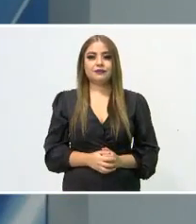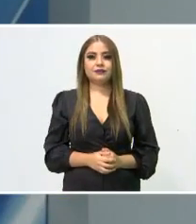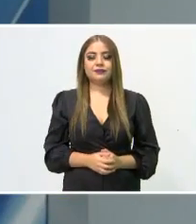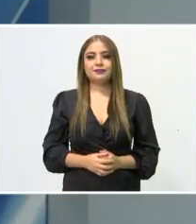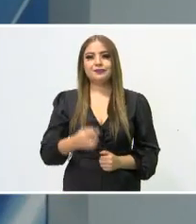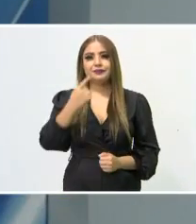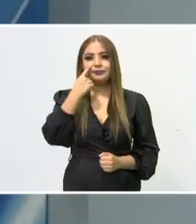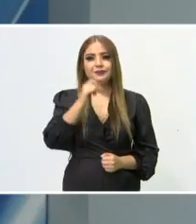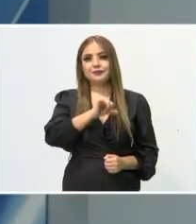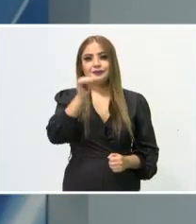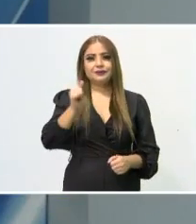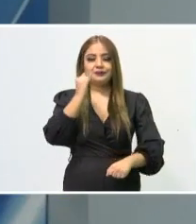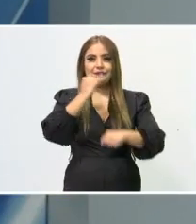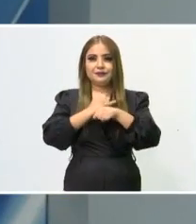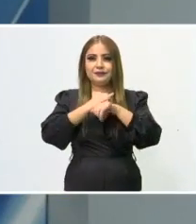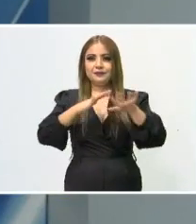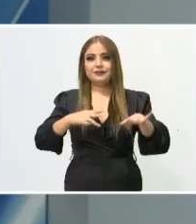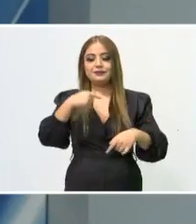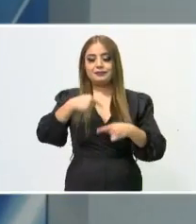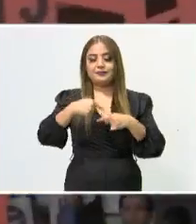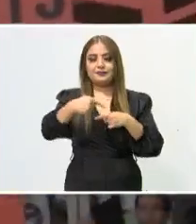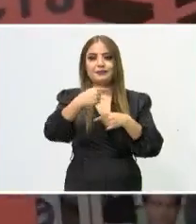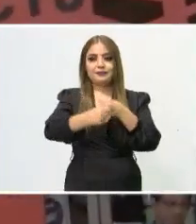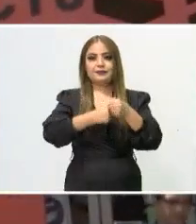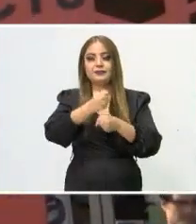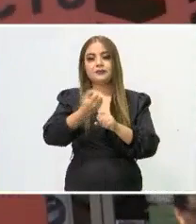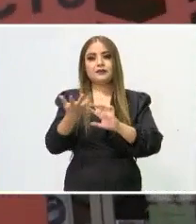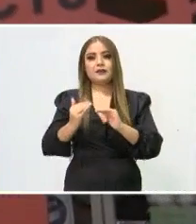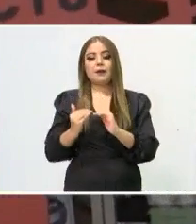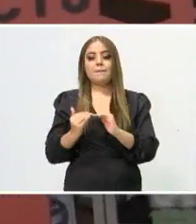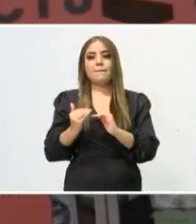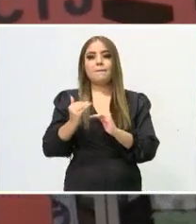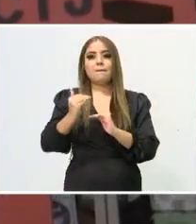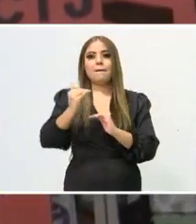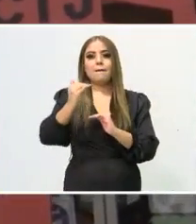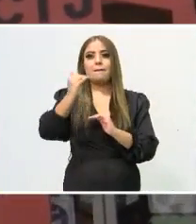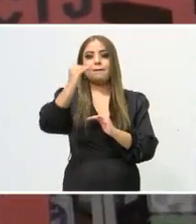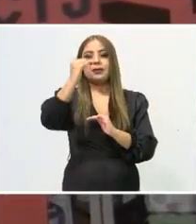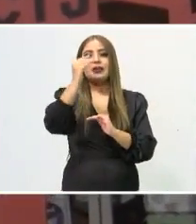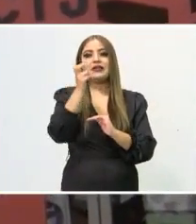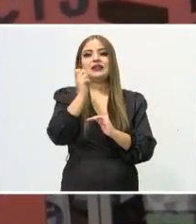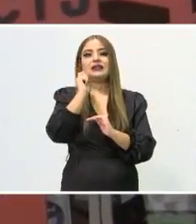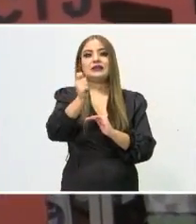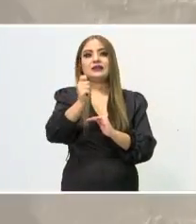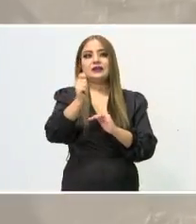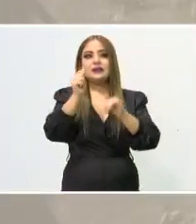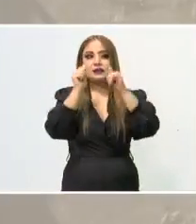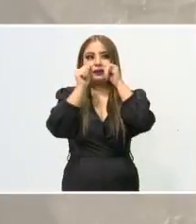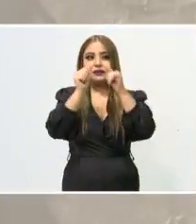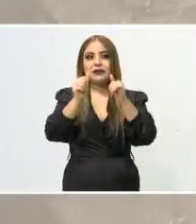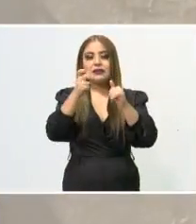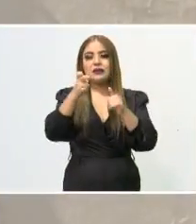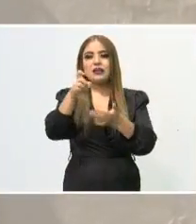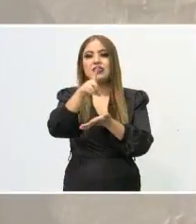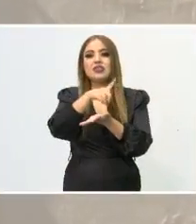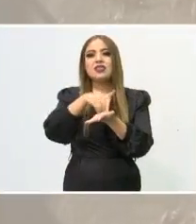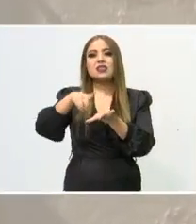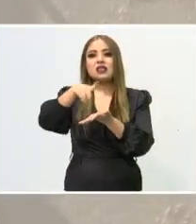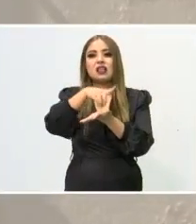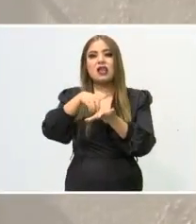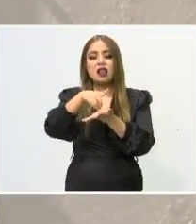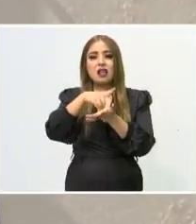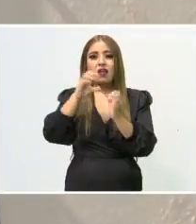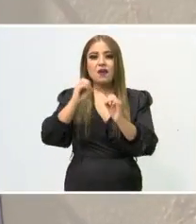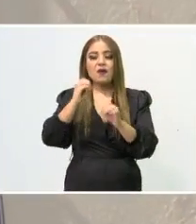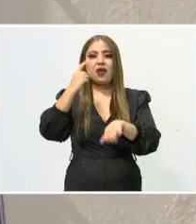Y miren, otra información, durante el presente año han repuntado en un 50% los servicios de atención por adicciones y problemas de salud